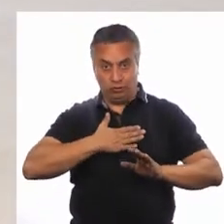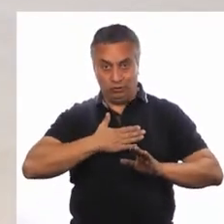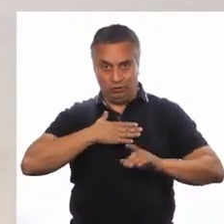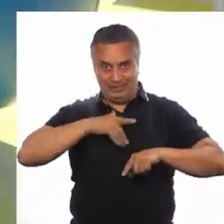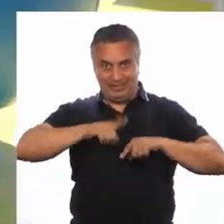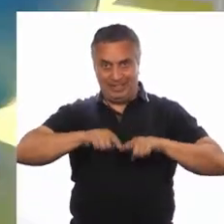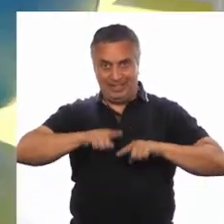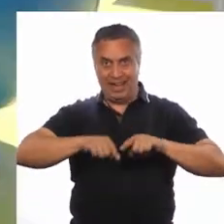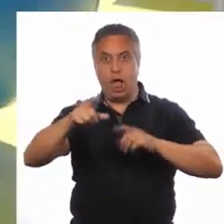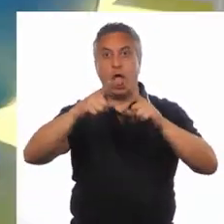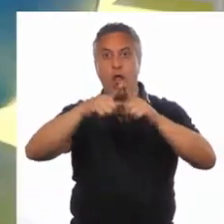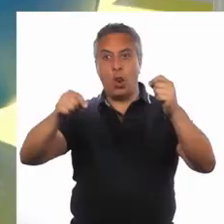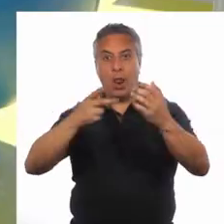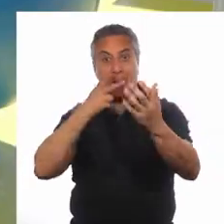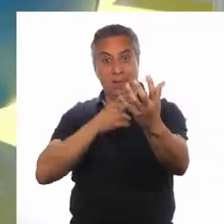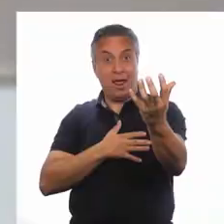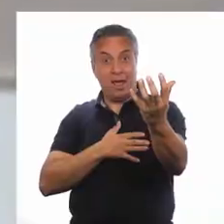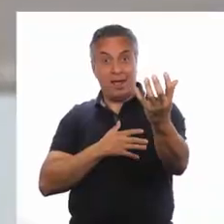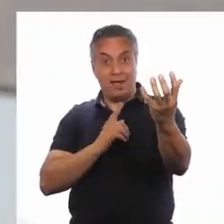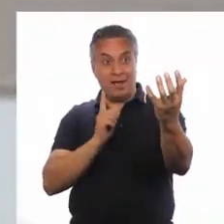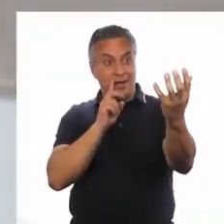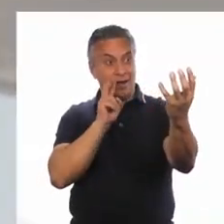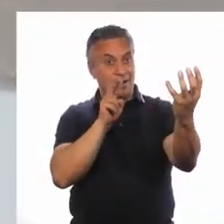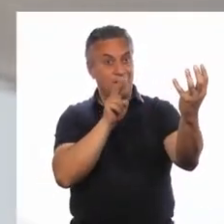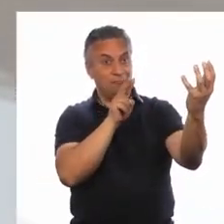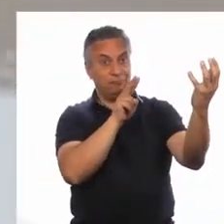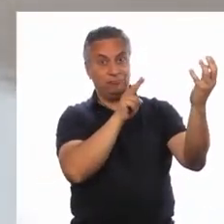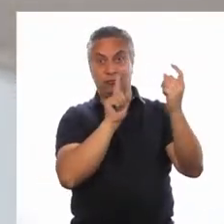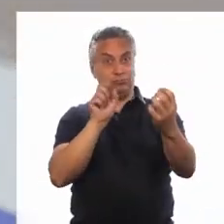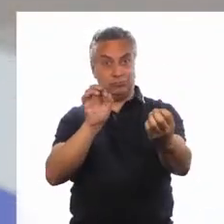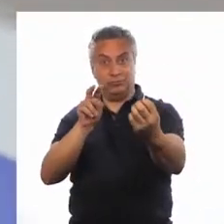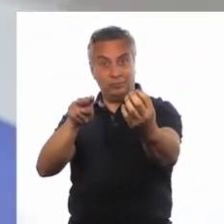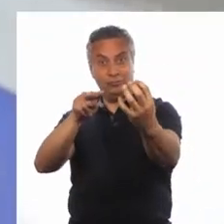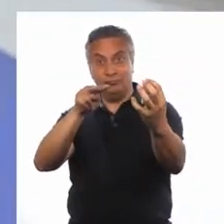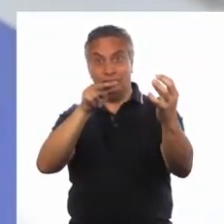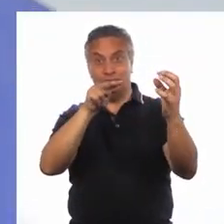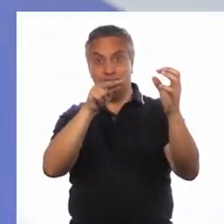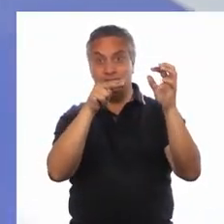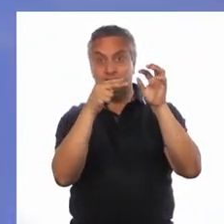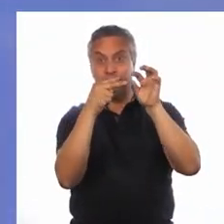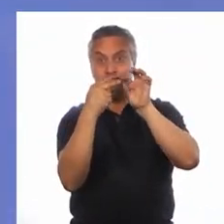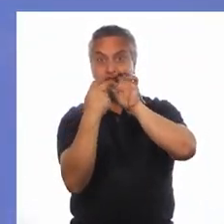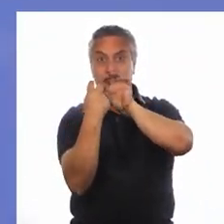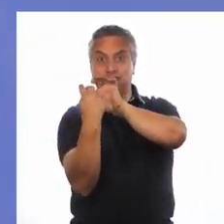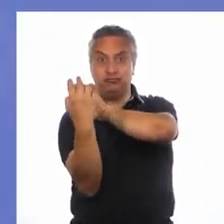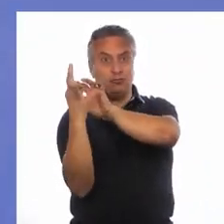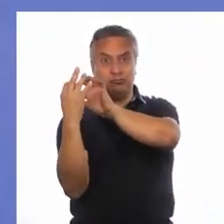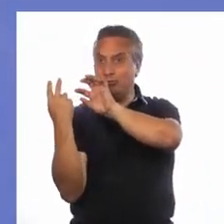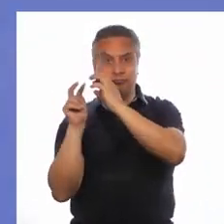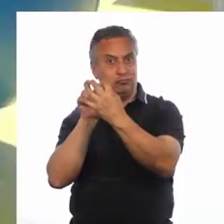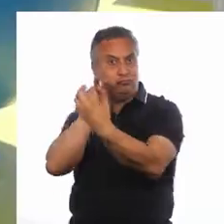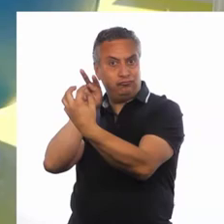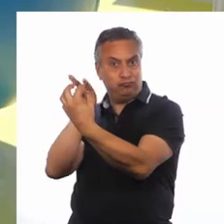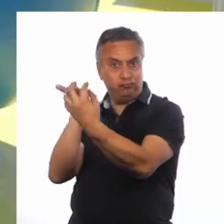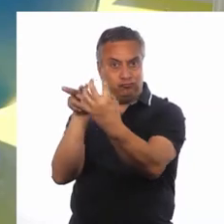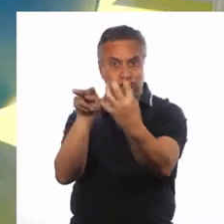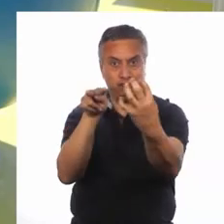torno a mí. Mira, efectivamente, se ve lo que nosotros vemos desde la Tierra.